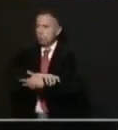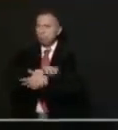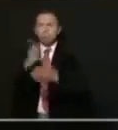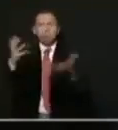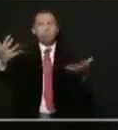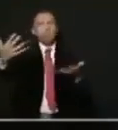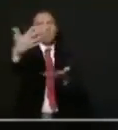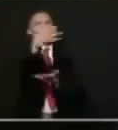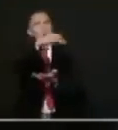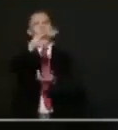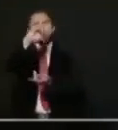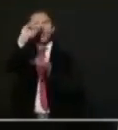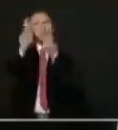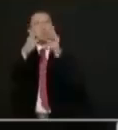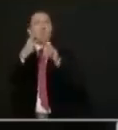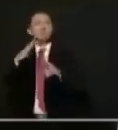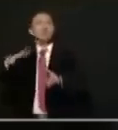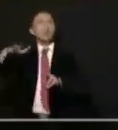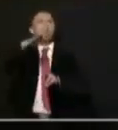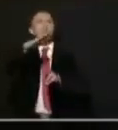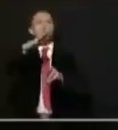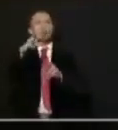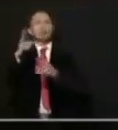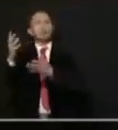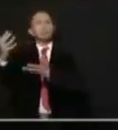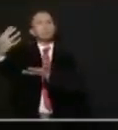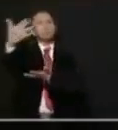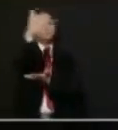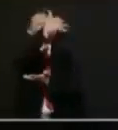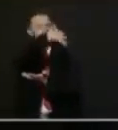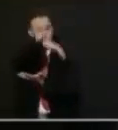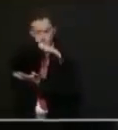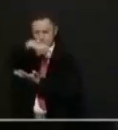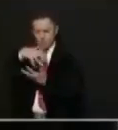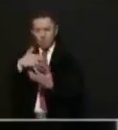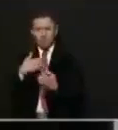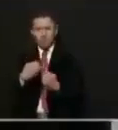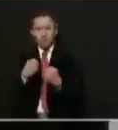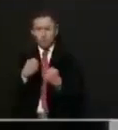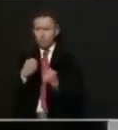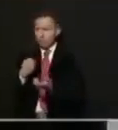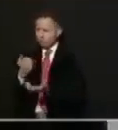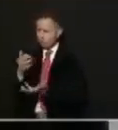del universo siga acompañándonos en la hermandad.